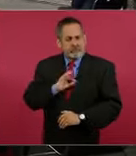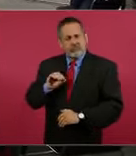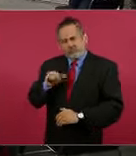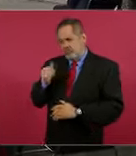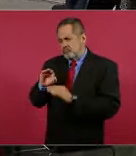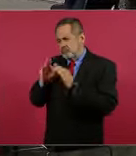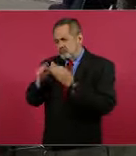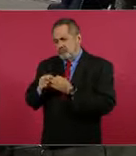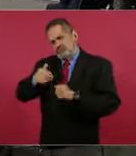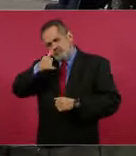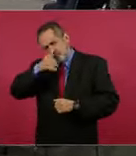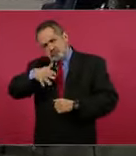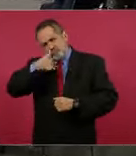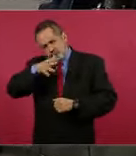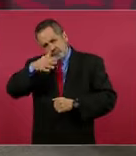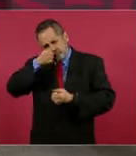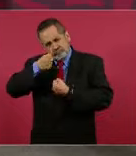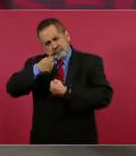de protestar.